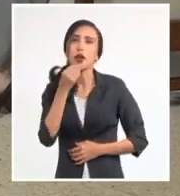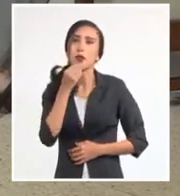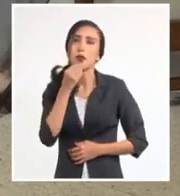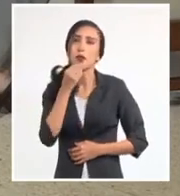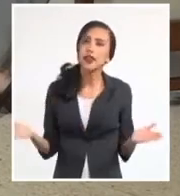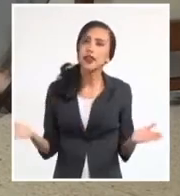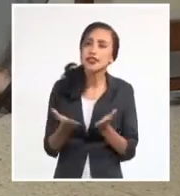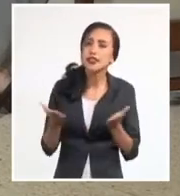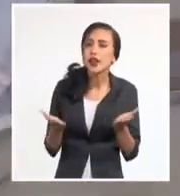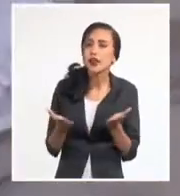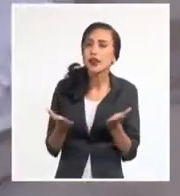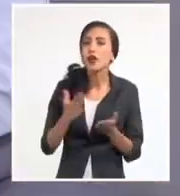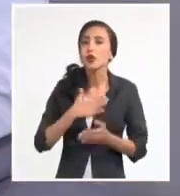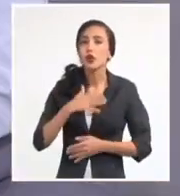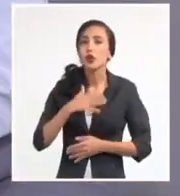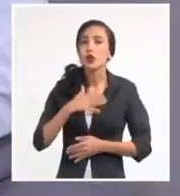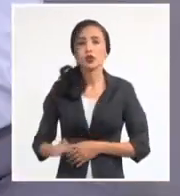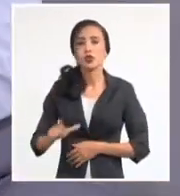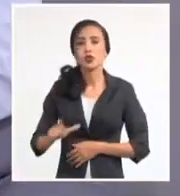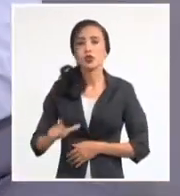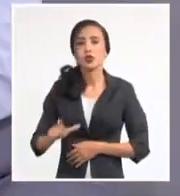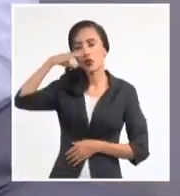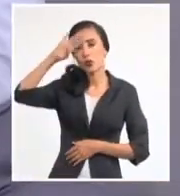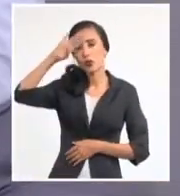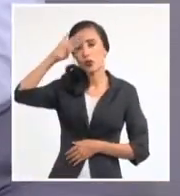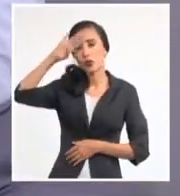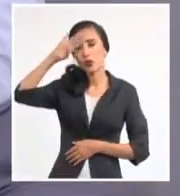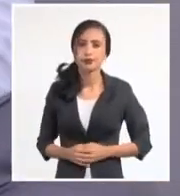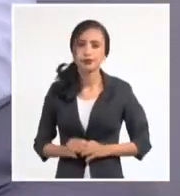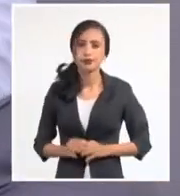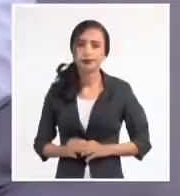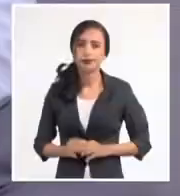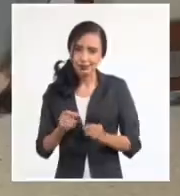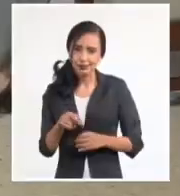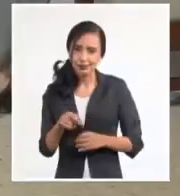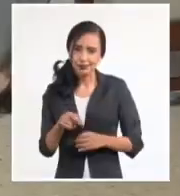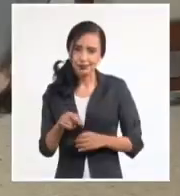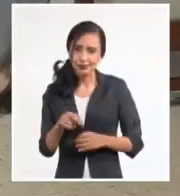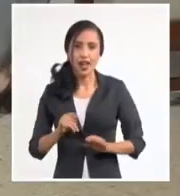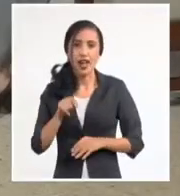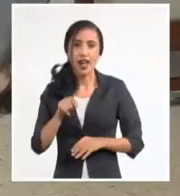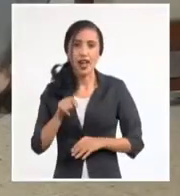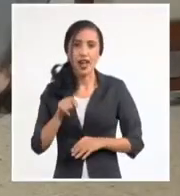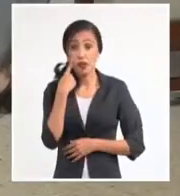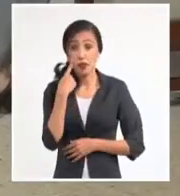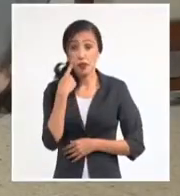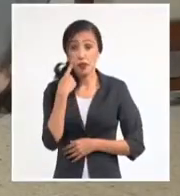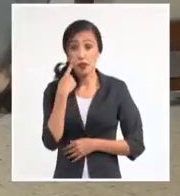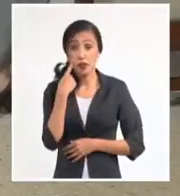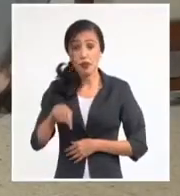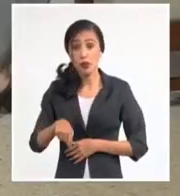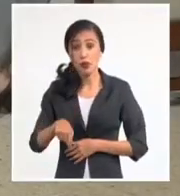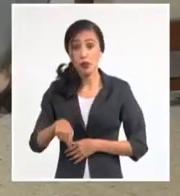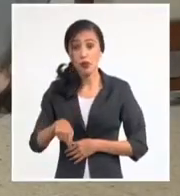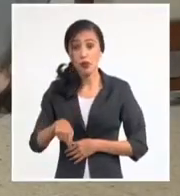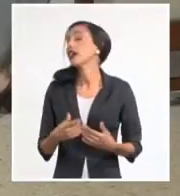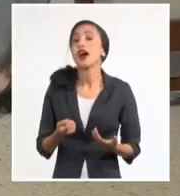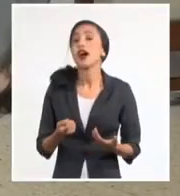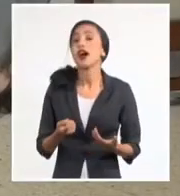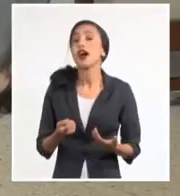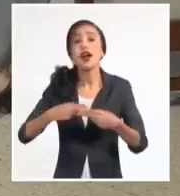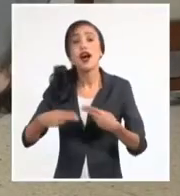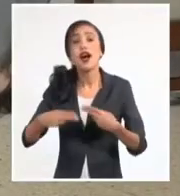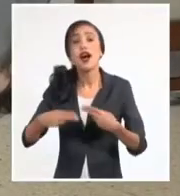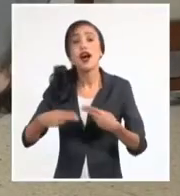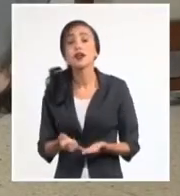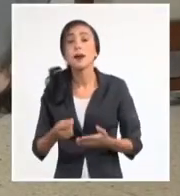haciendo socialismo cubano, a la cubana. Así es, y bueno, vamos a ver de inmediato pues las intervenciones de